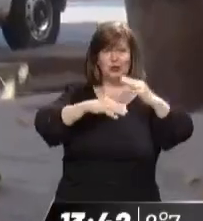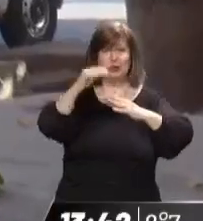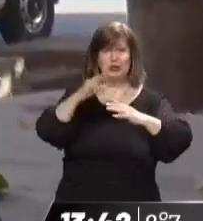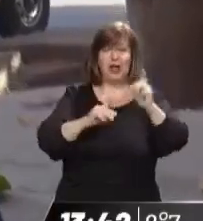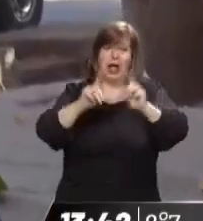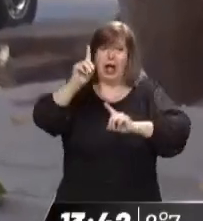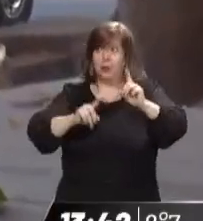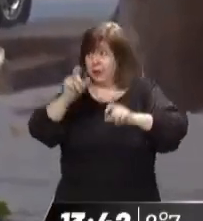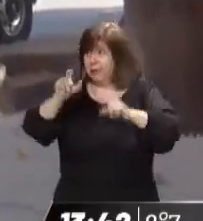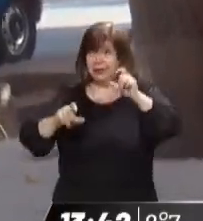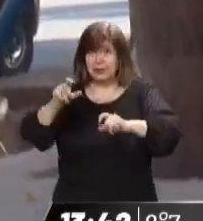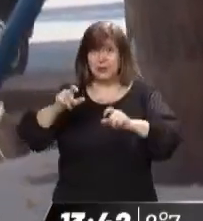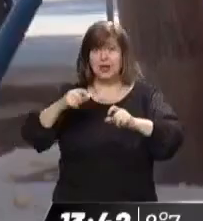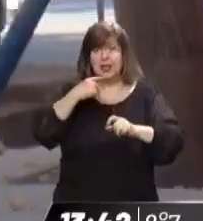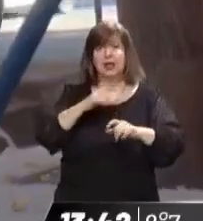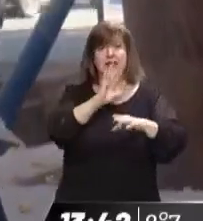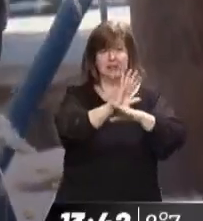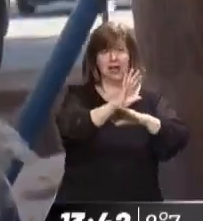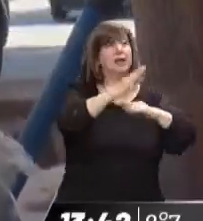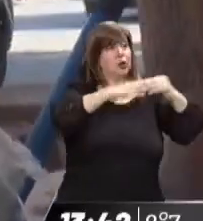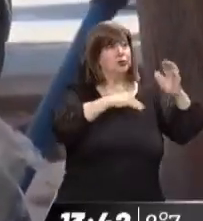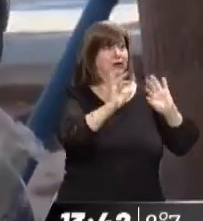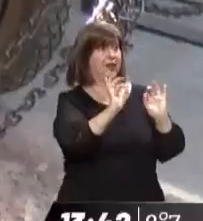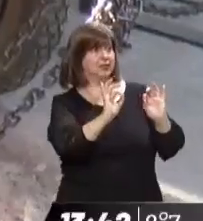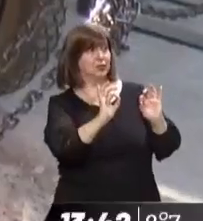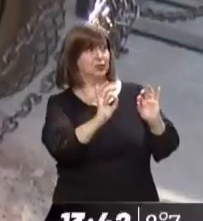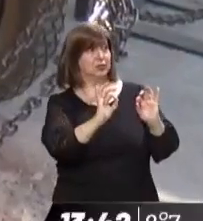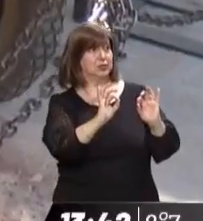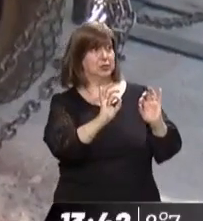estaban construyendo, esto significó la detención de la obra. Claro.